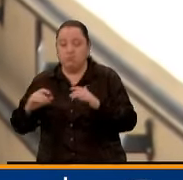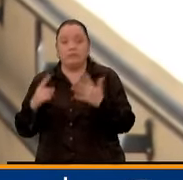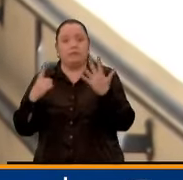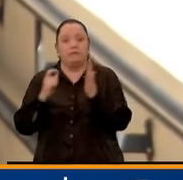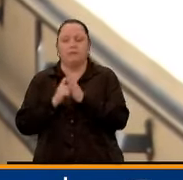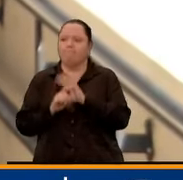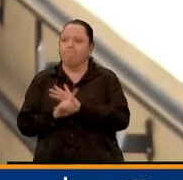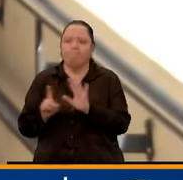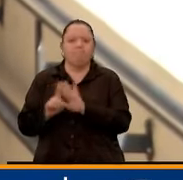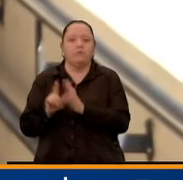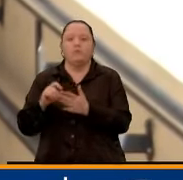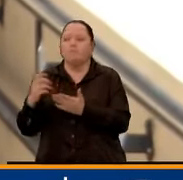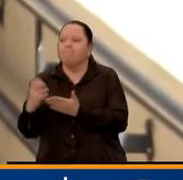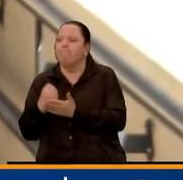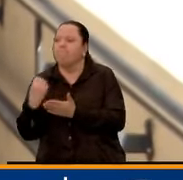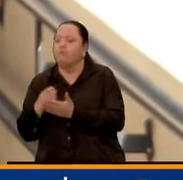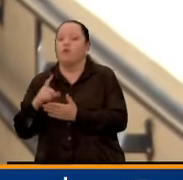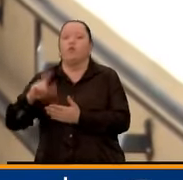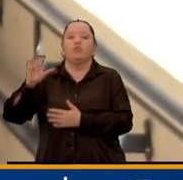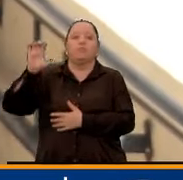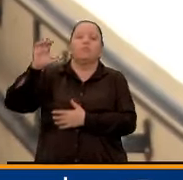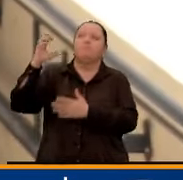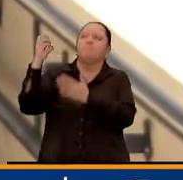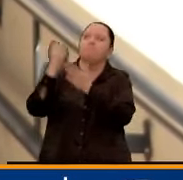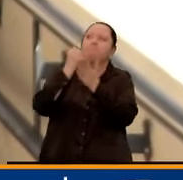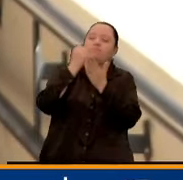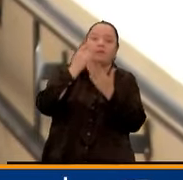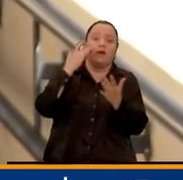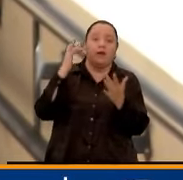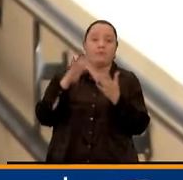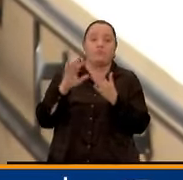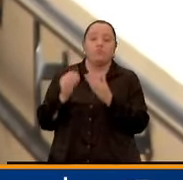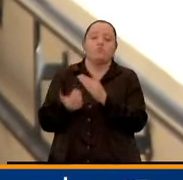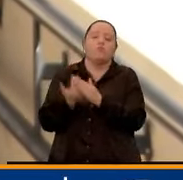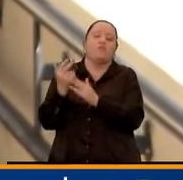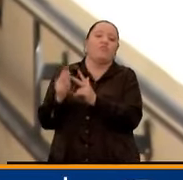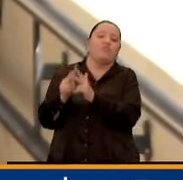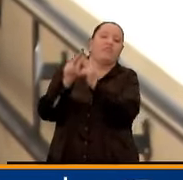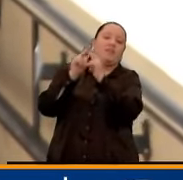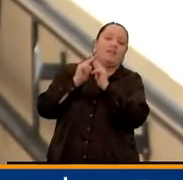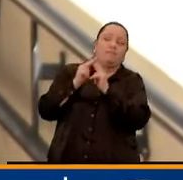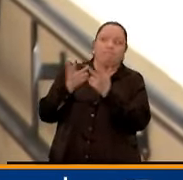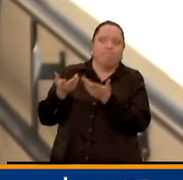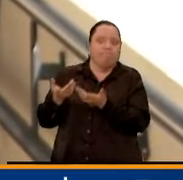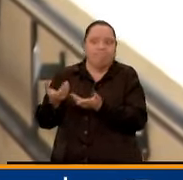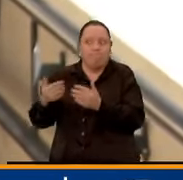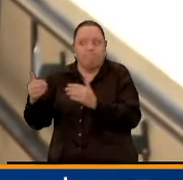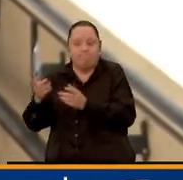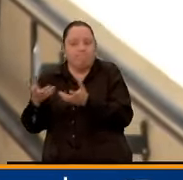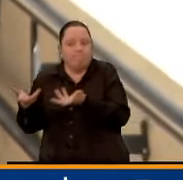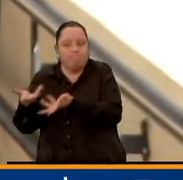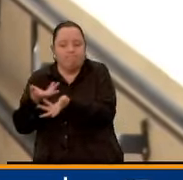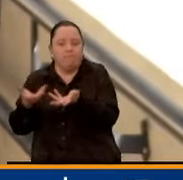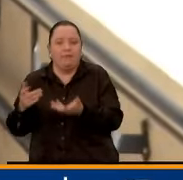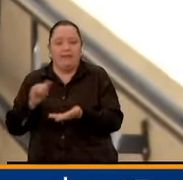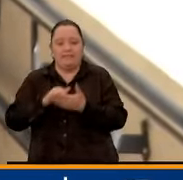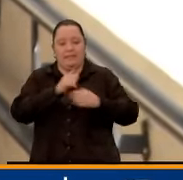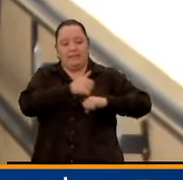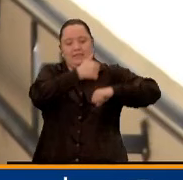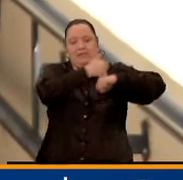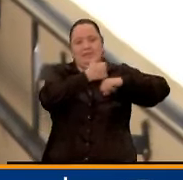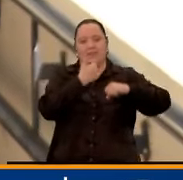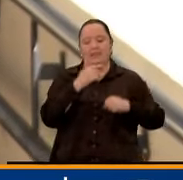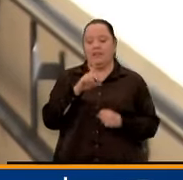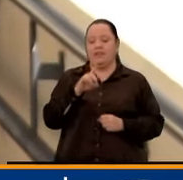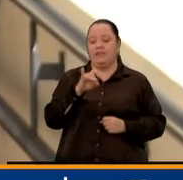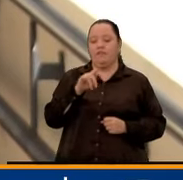esos recursos en el exterior que básicamente son nuevos créditos. Por eso el director habla de un estado de default que podría